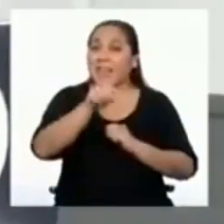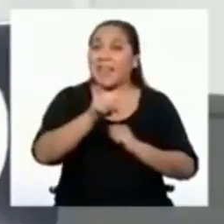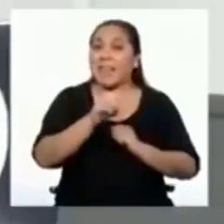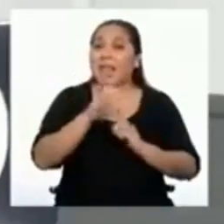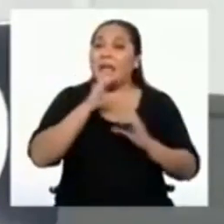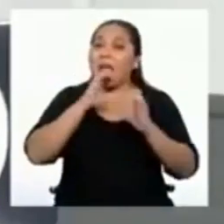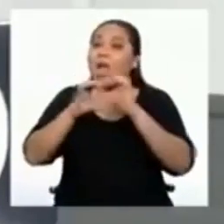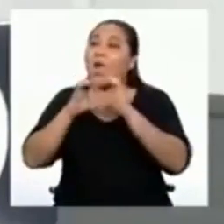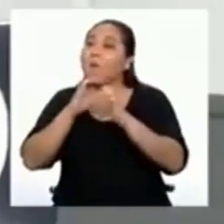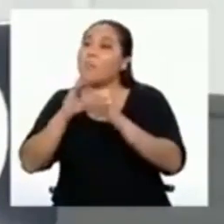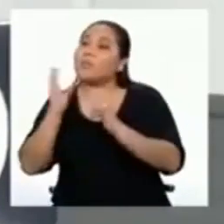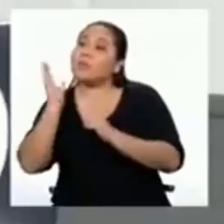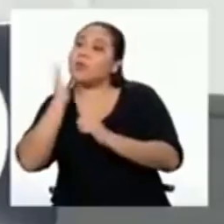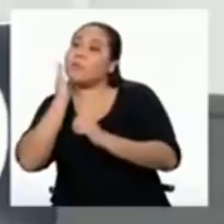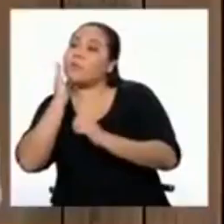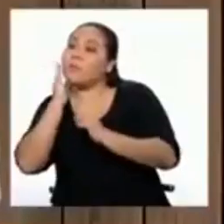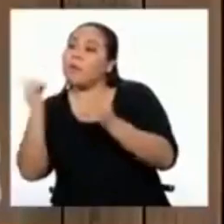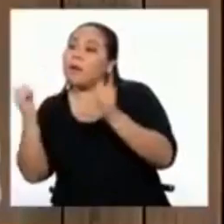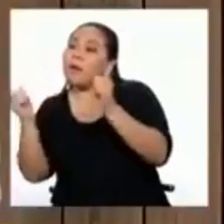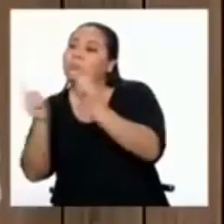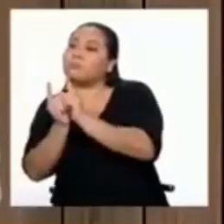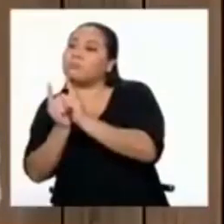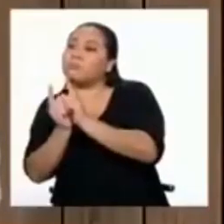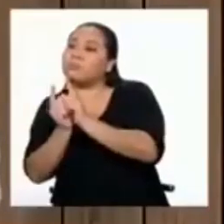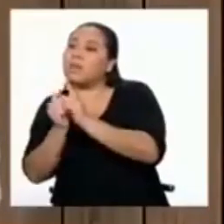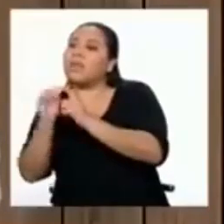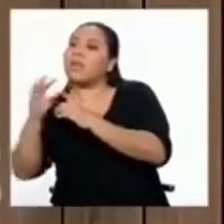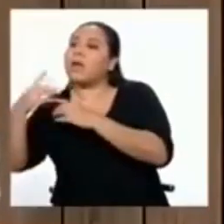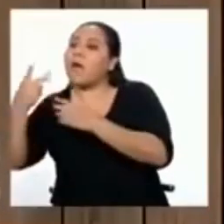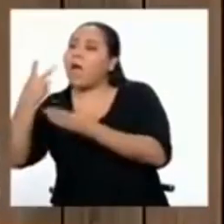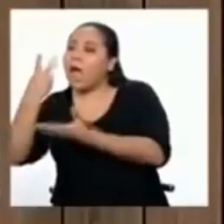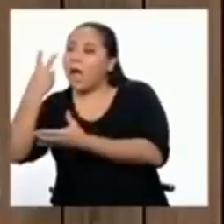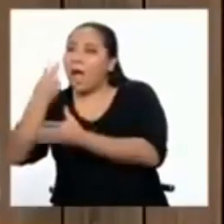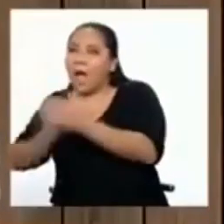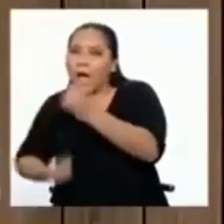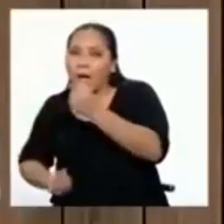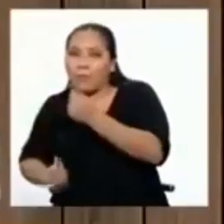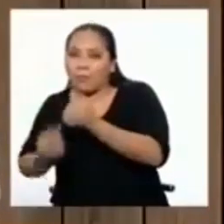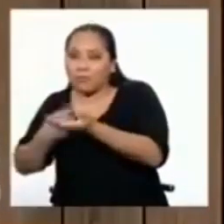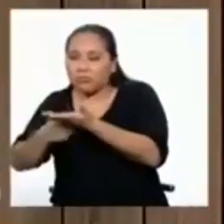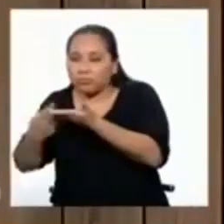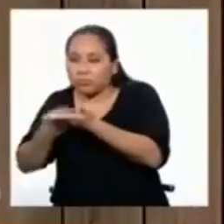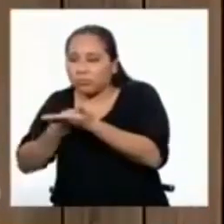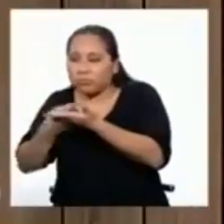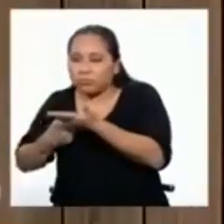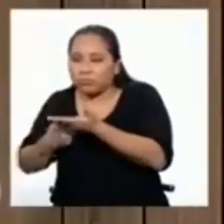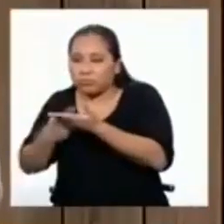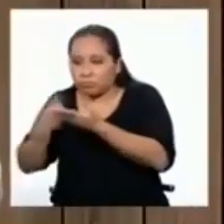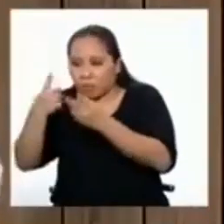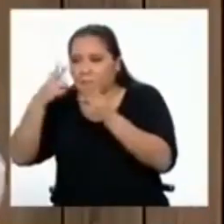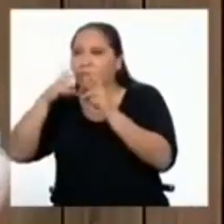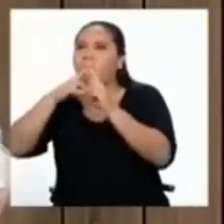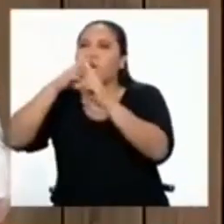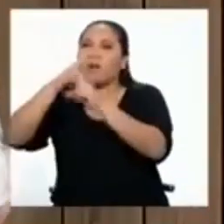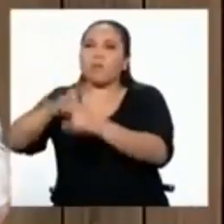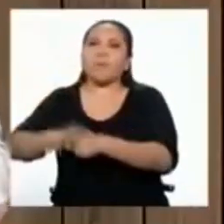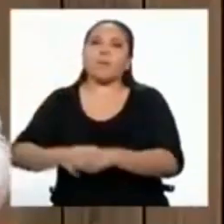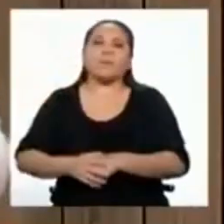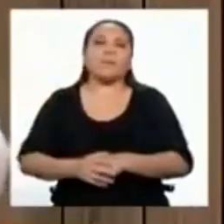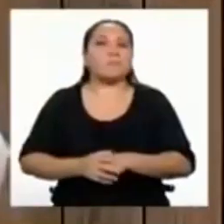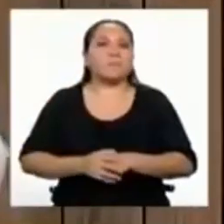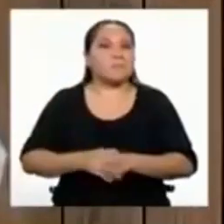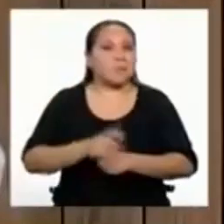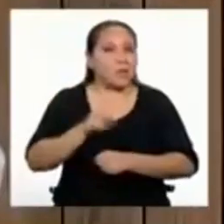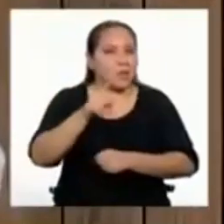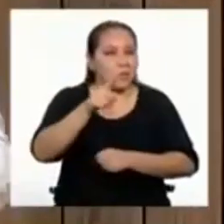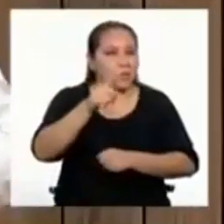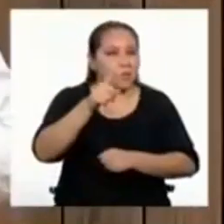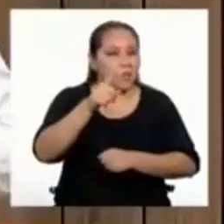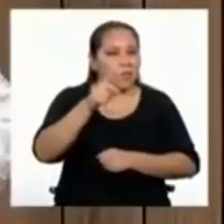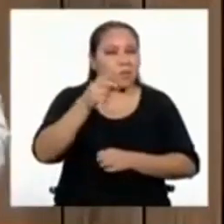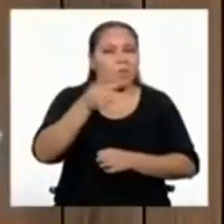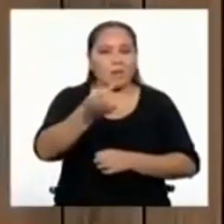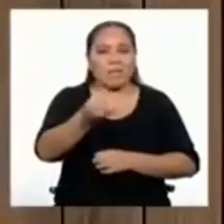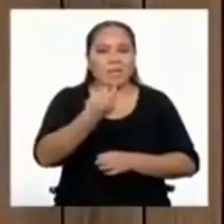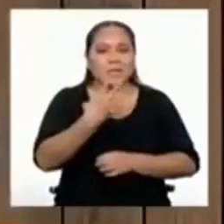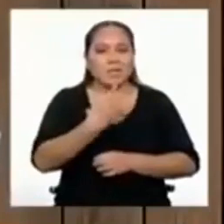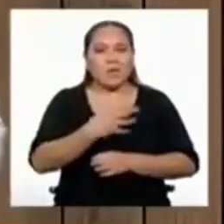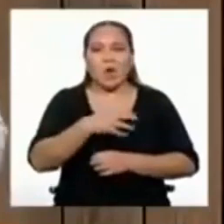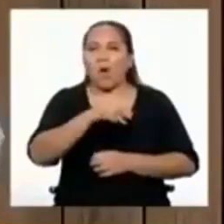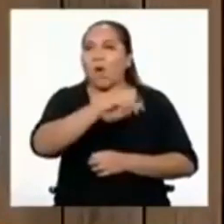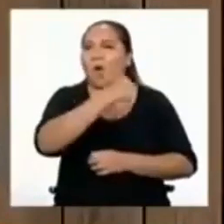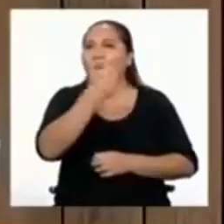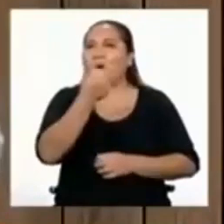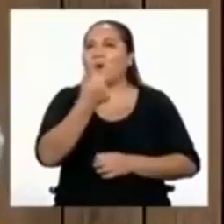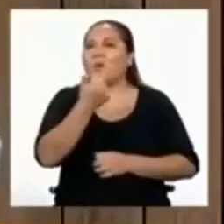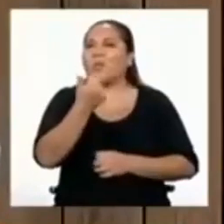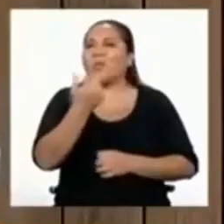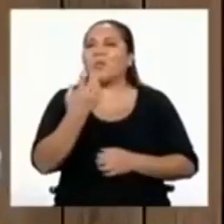mamá y luego llegan a una conclusión. ¡Exacto! Y con lo que me acaba de decir, ¿se te ocurre cuál podría ser la otra